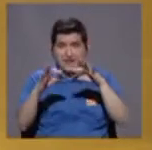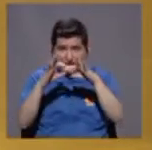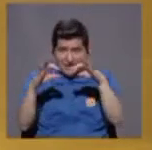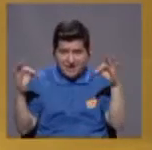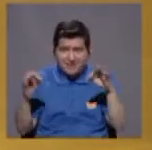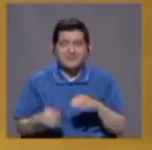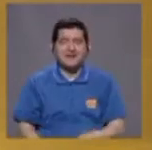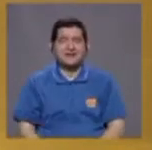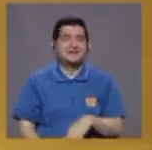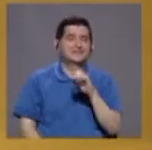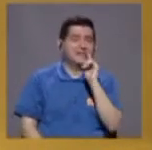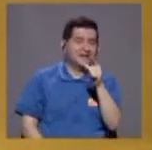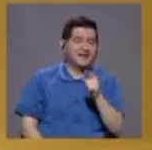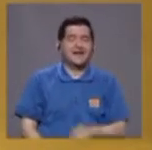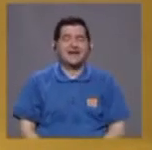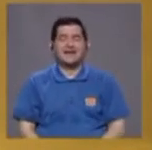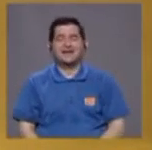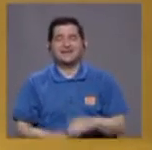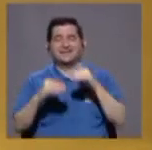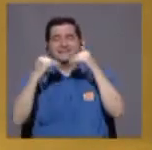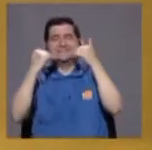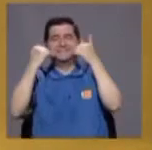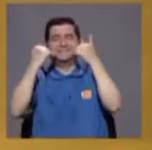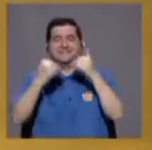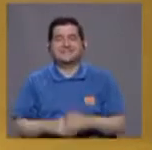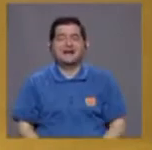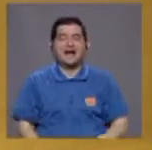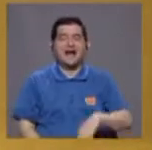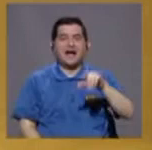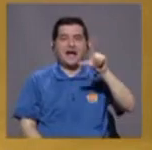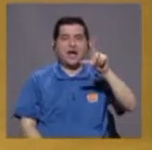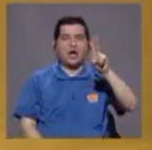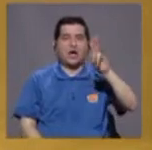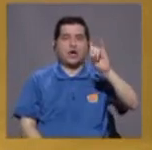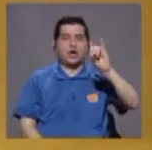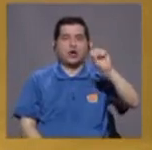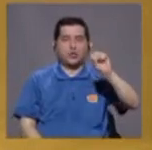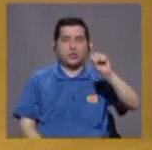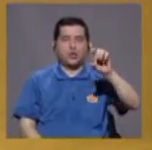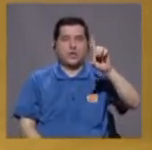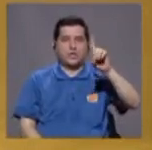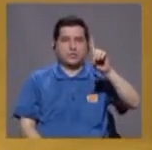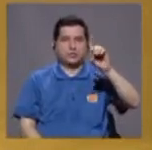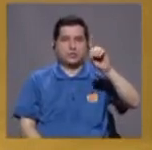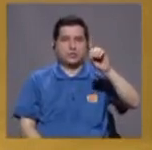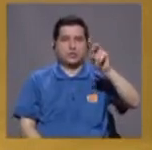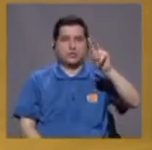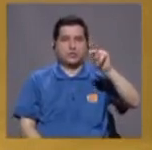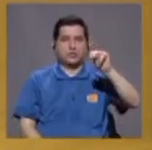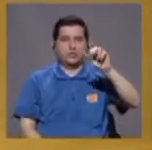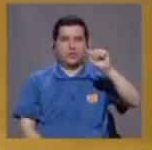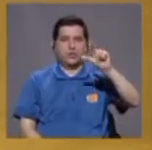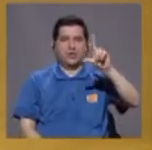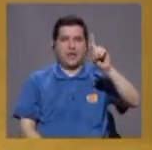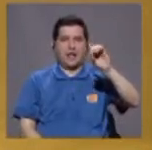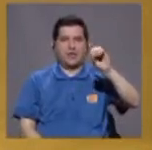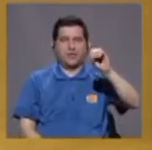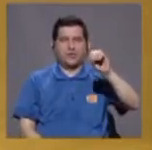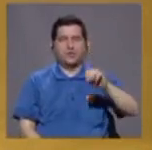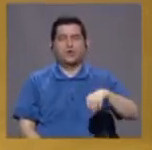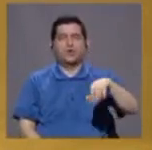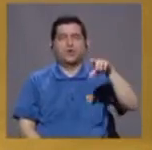mucha risa a Luis Donaldo Colosio, al amigo que vamos a recordar, porque esa